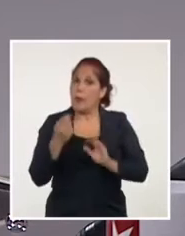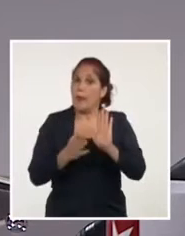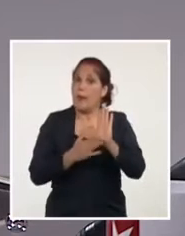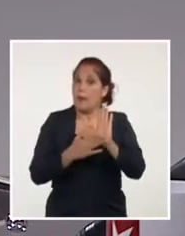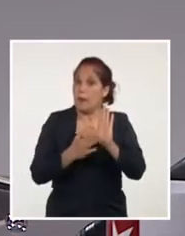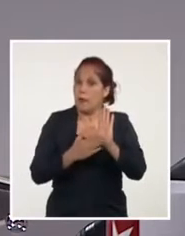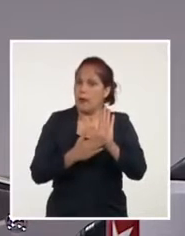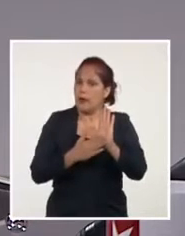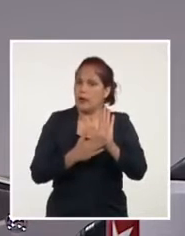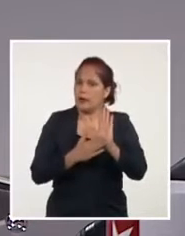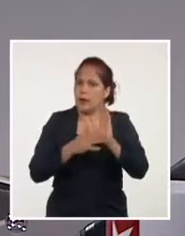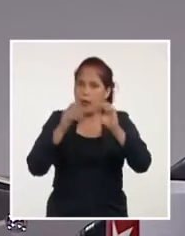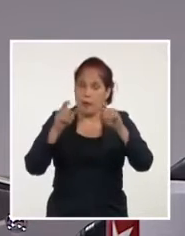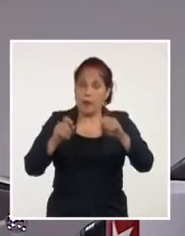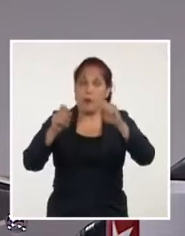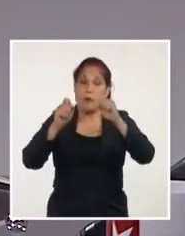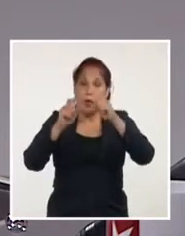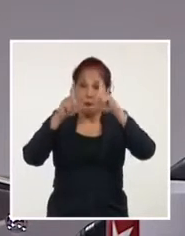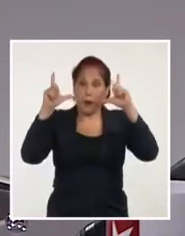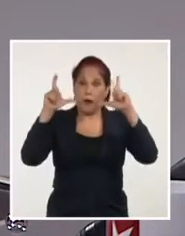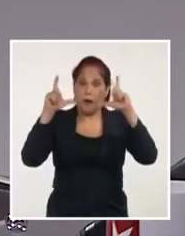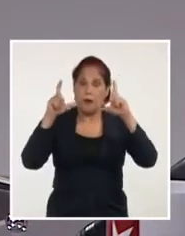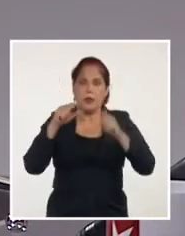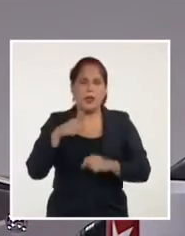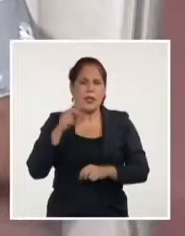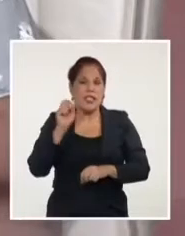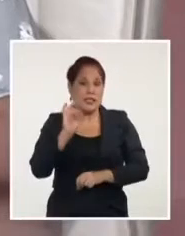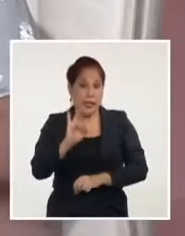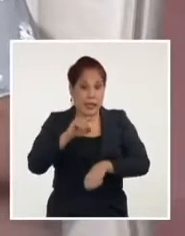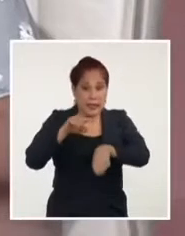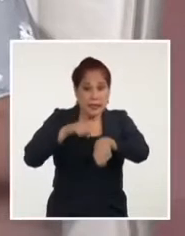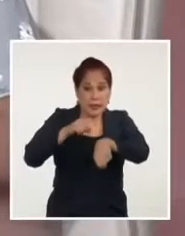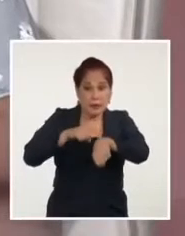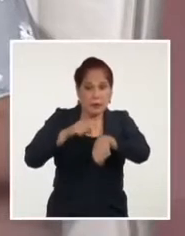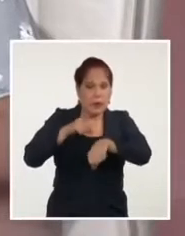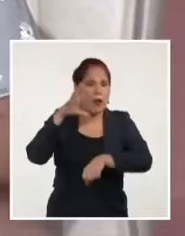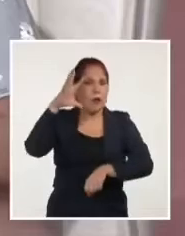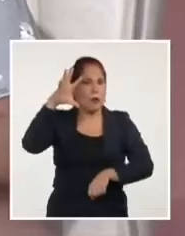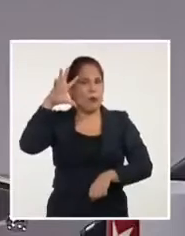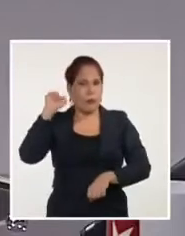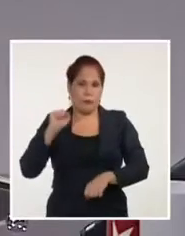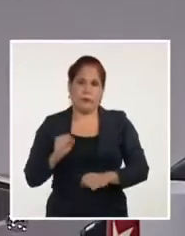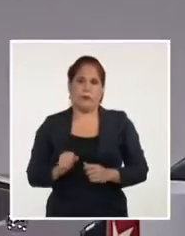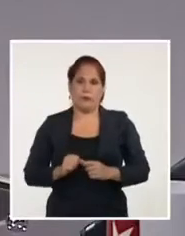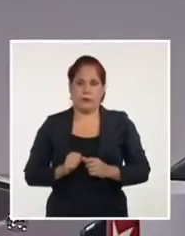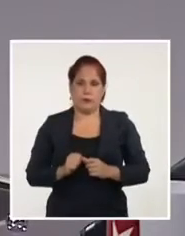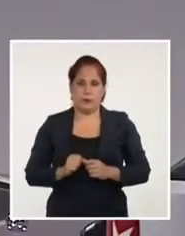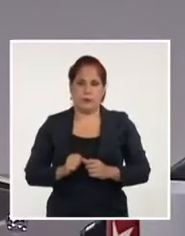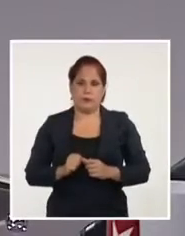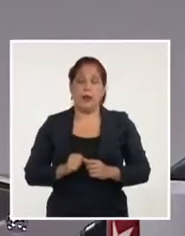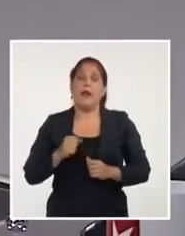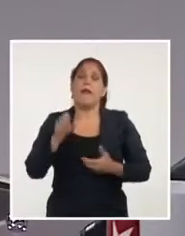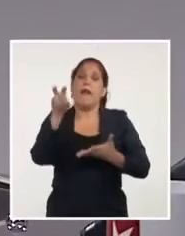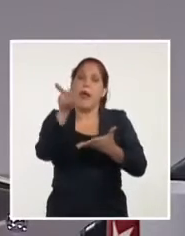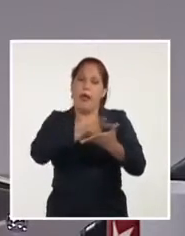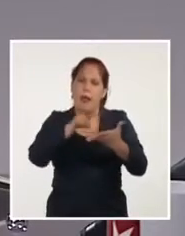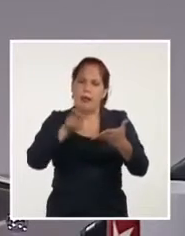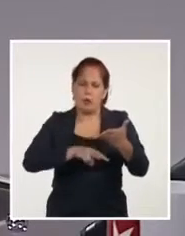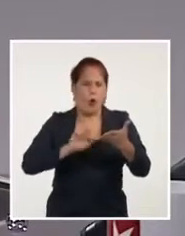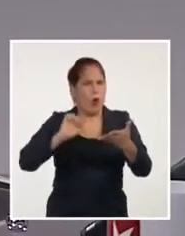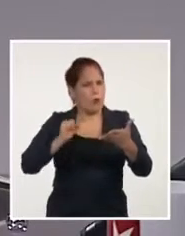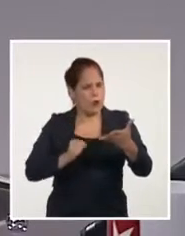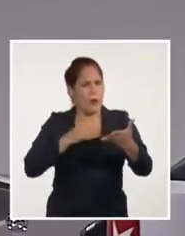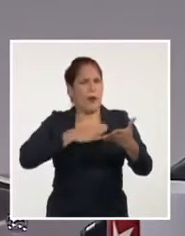ver y 7 segundos para comprender. La lectura te obliga a la inmersión, tienes que